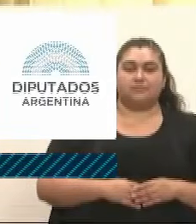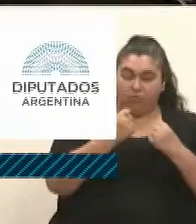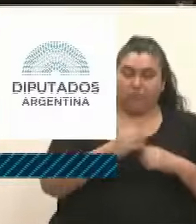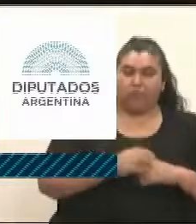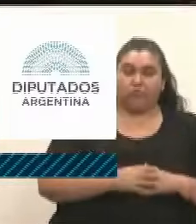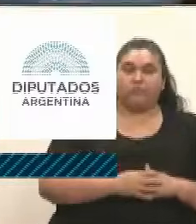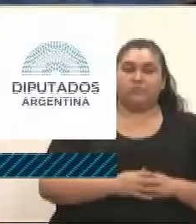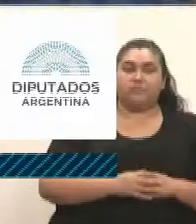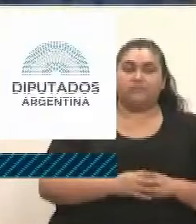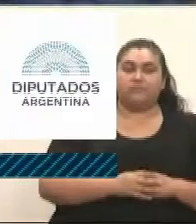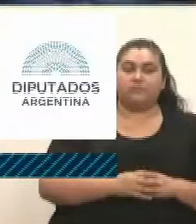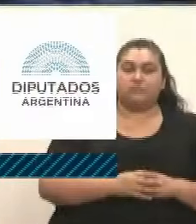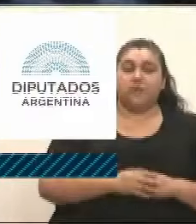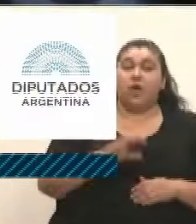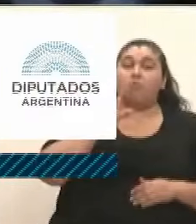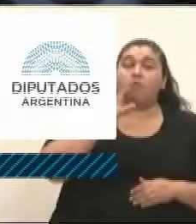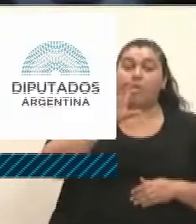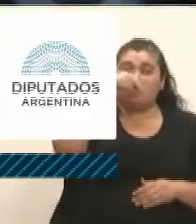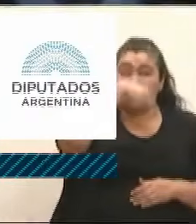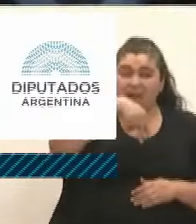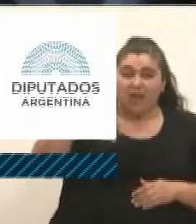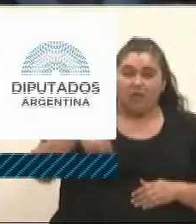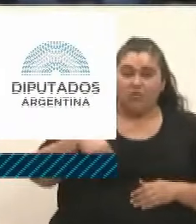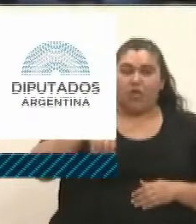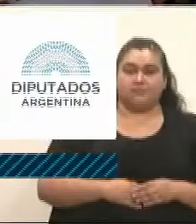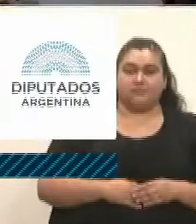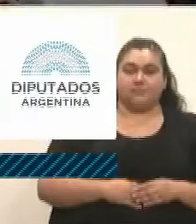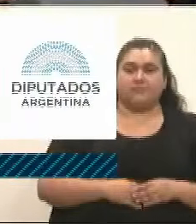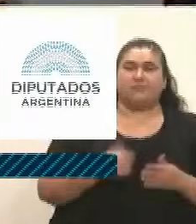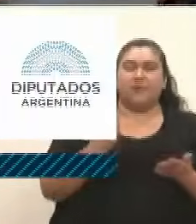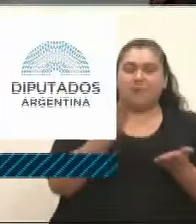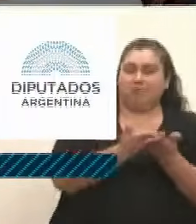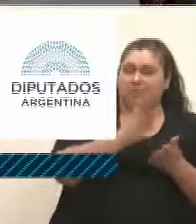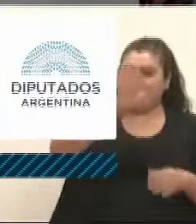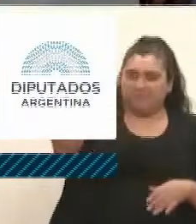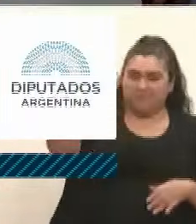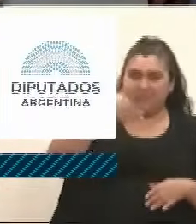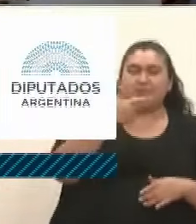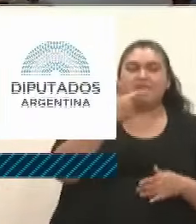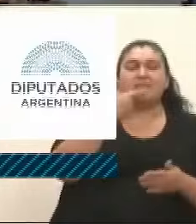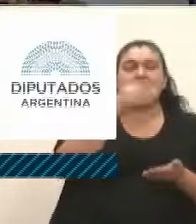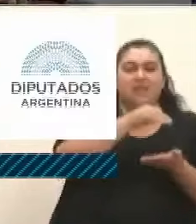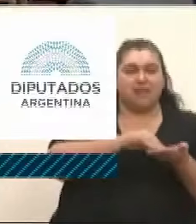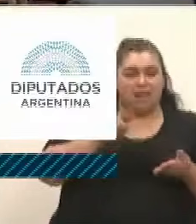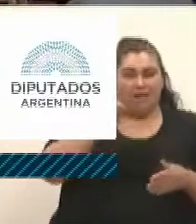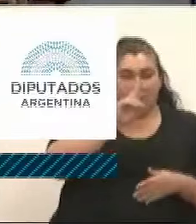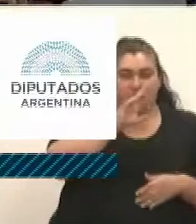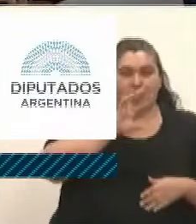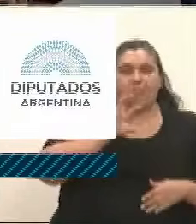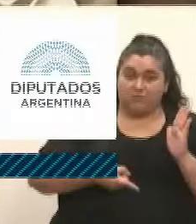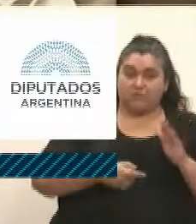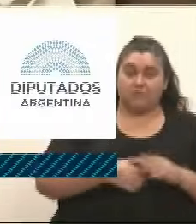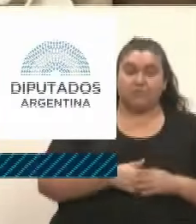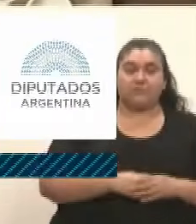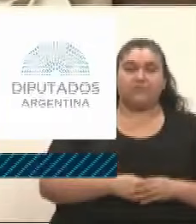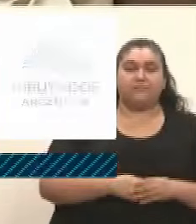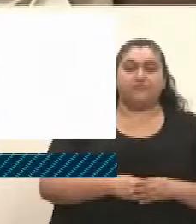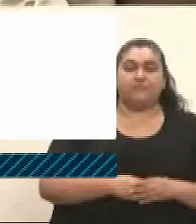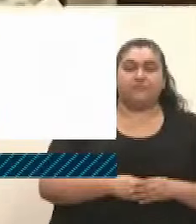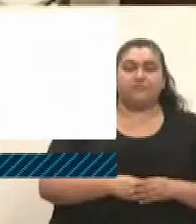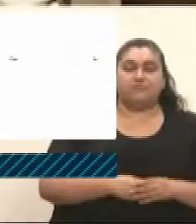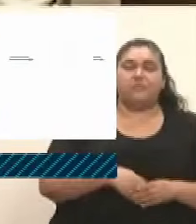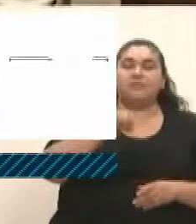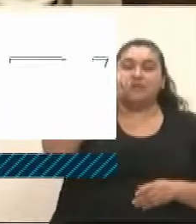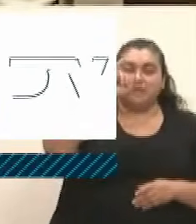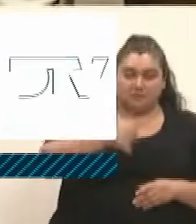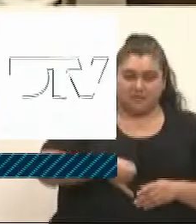a la no, todavía senadora Mónica Silva, aplaudiendo, estaba con los gobernadores, ella es de Río